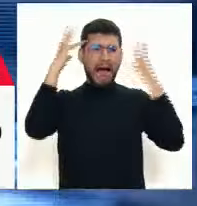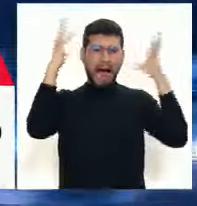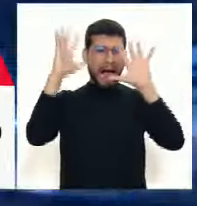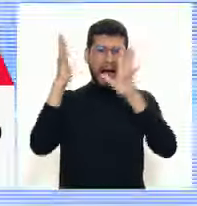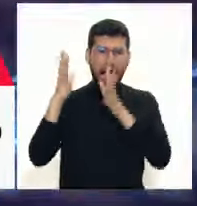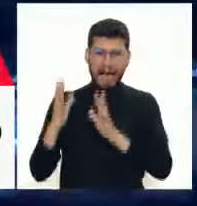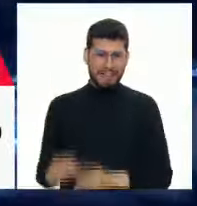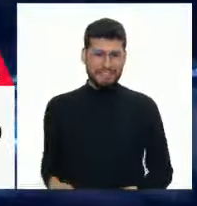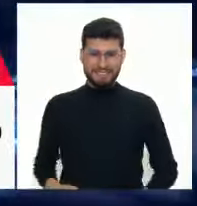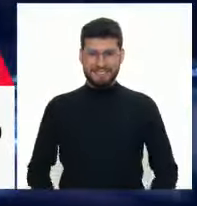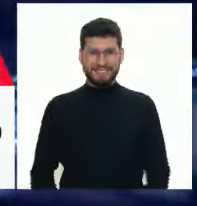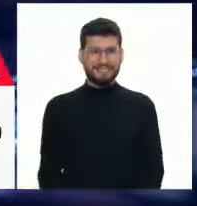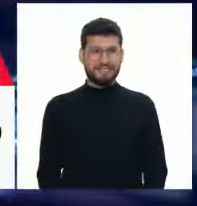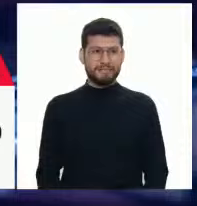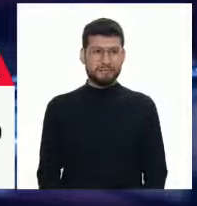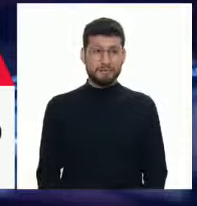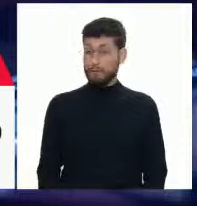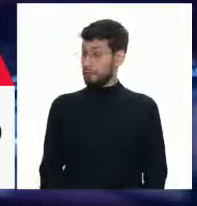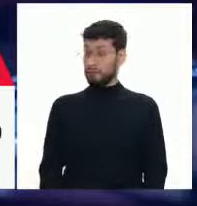chocochips!